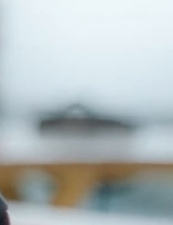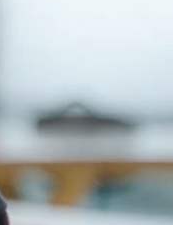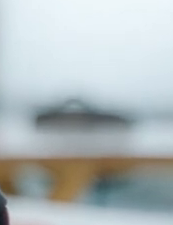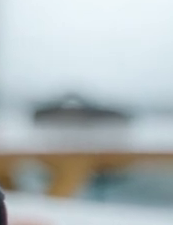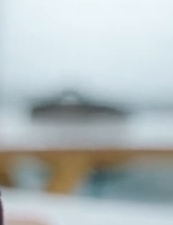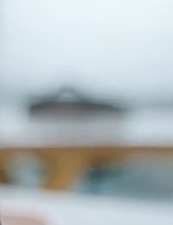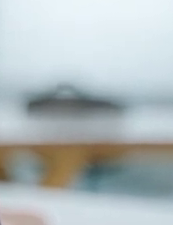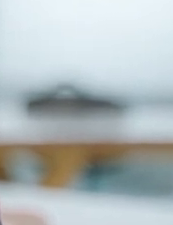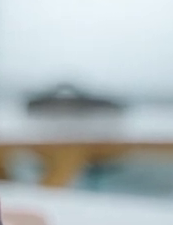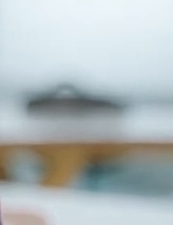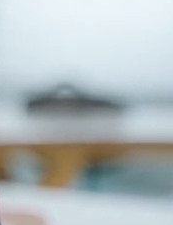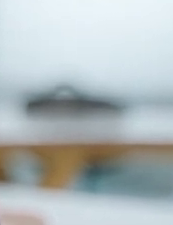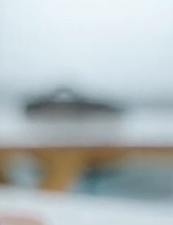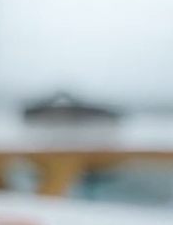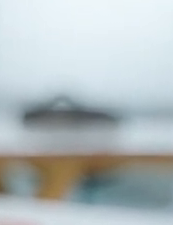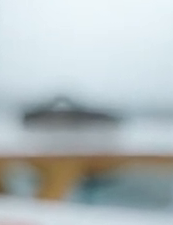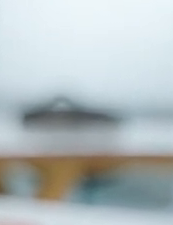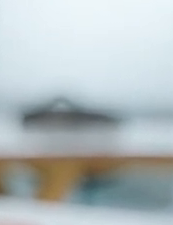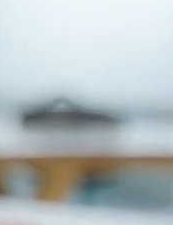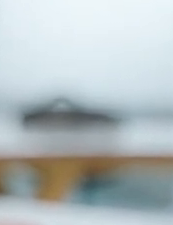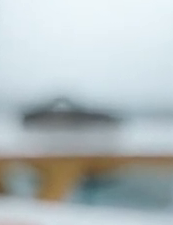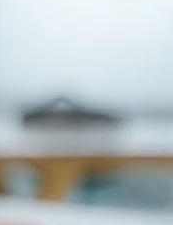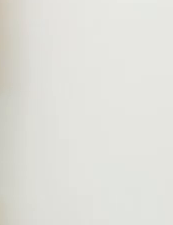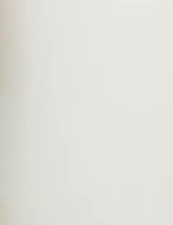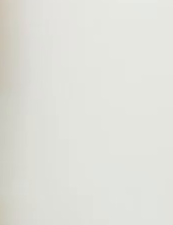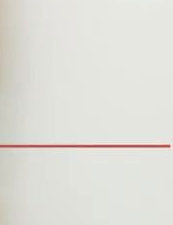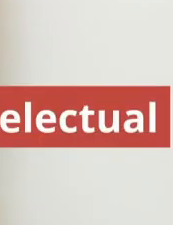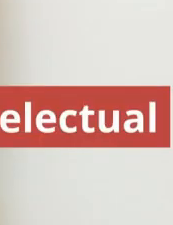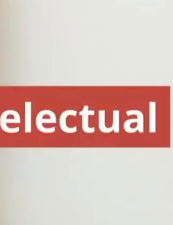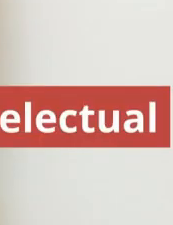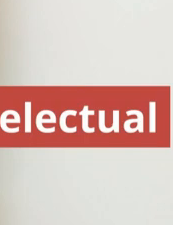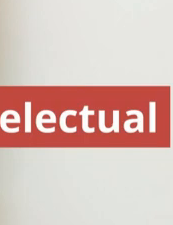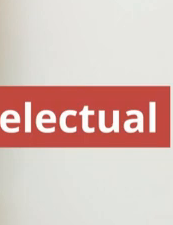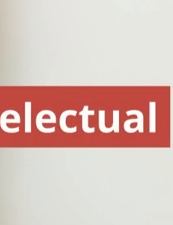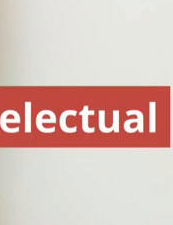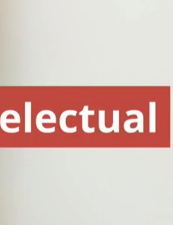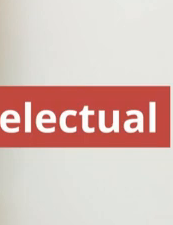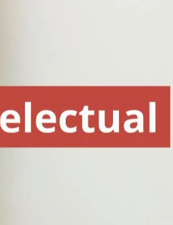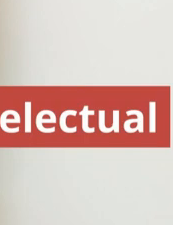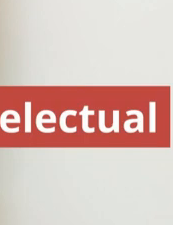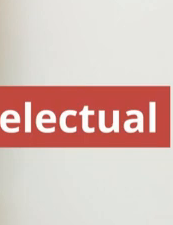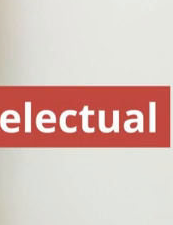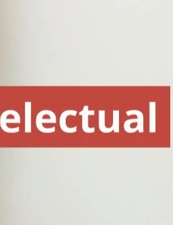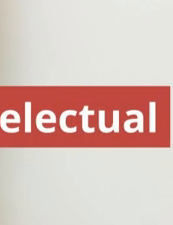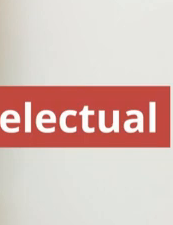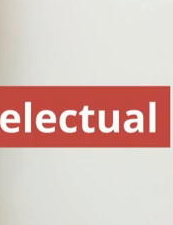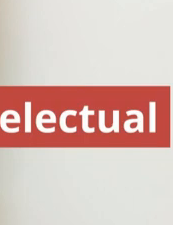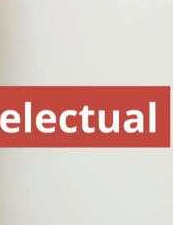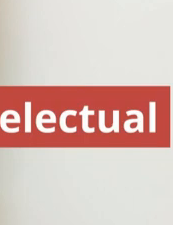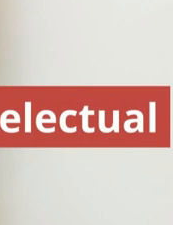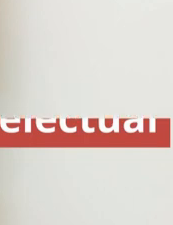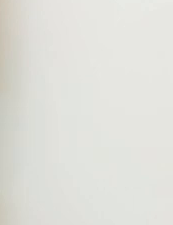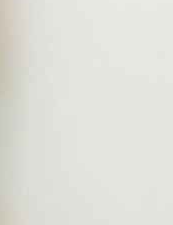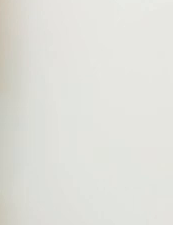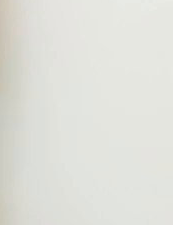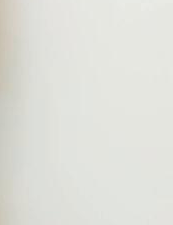grandes sin que la manera de hacer se vea afectada. Queremos ser protagonistas de nuestras vidas y que las